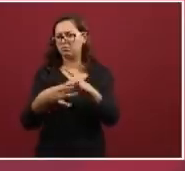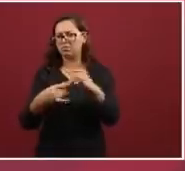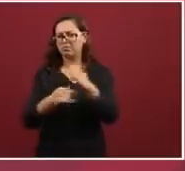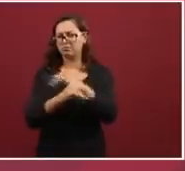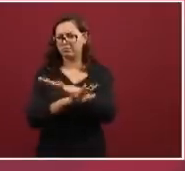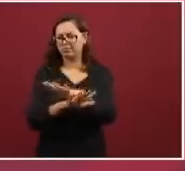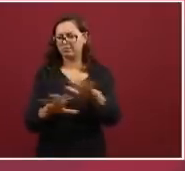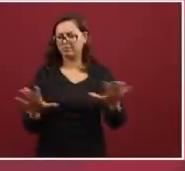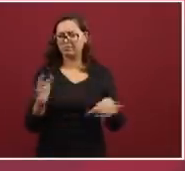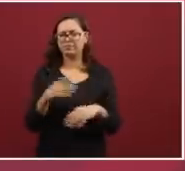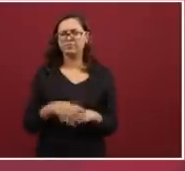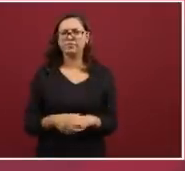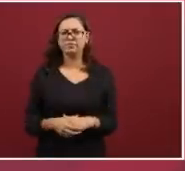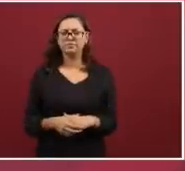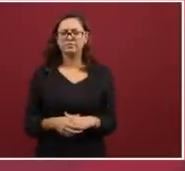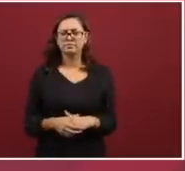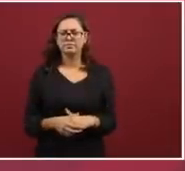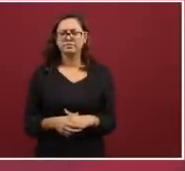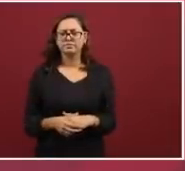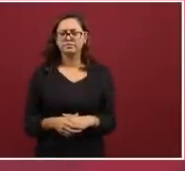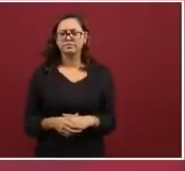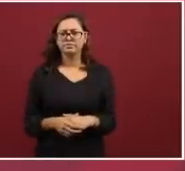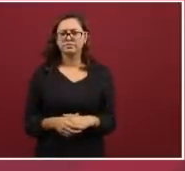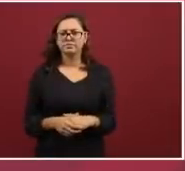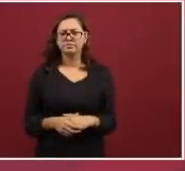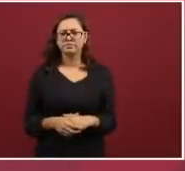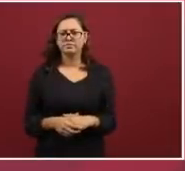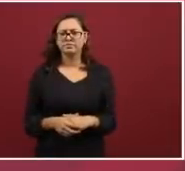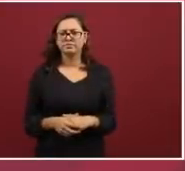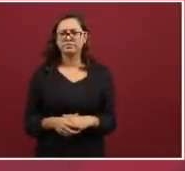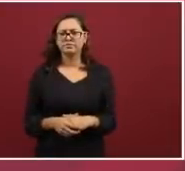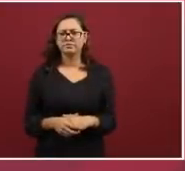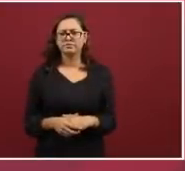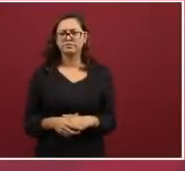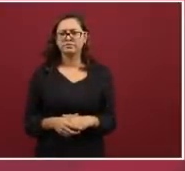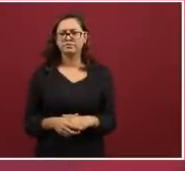Yo espero tener